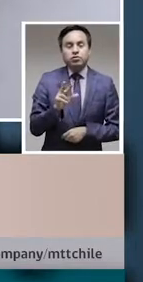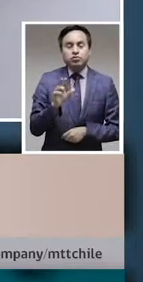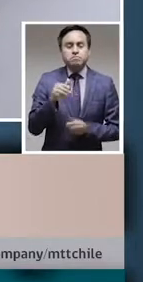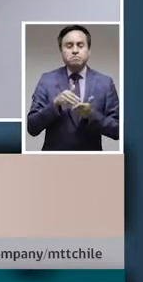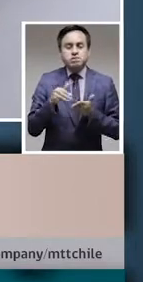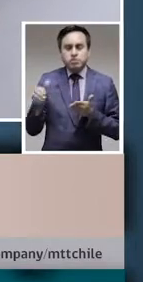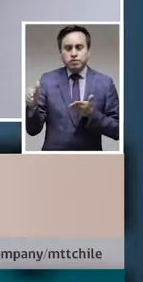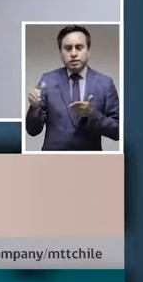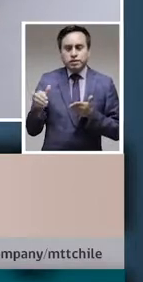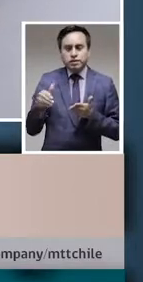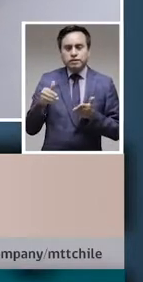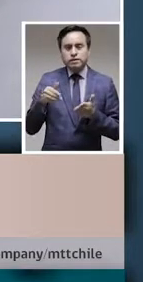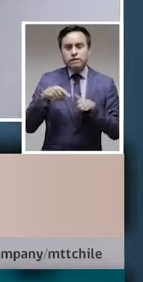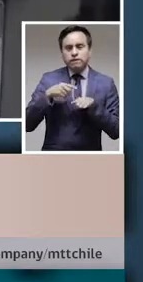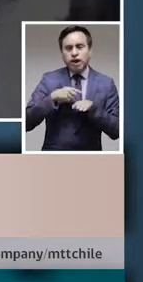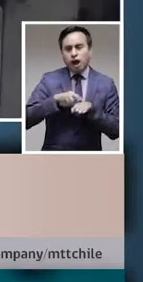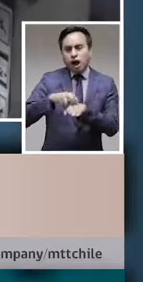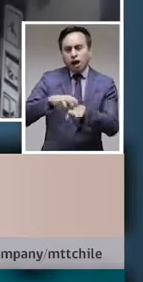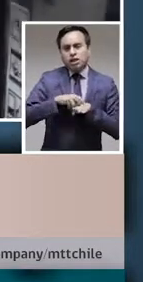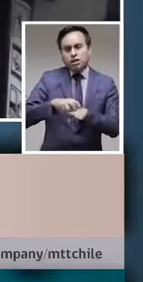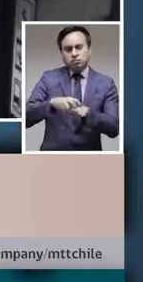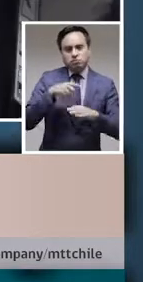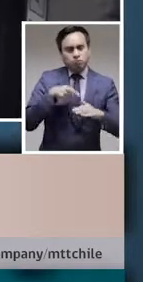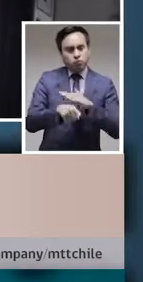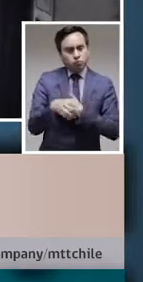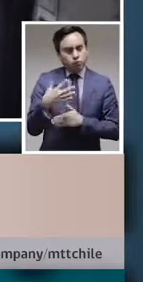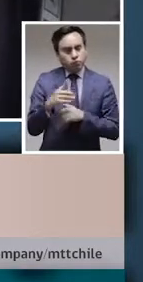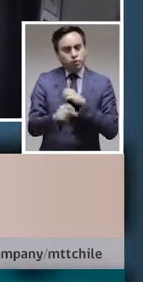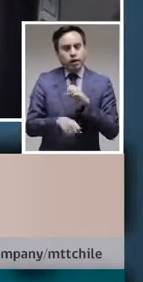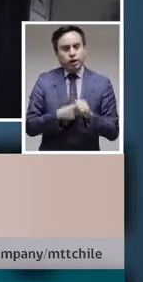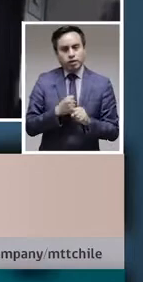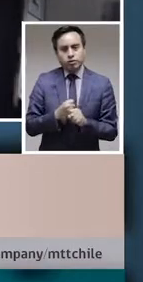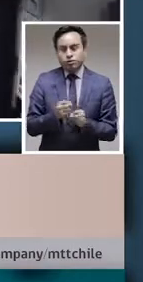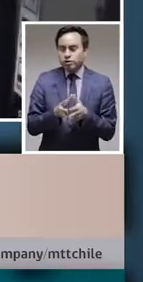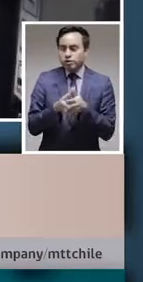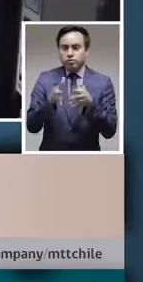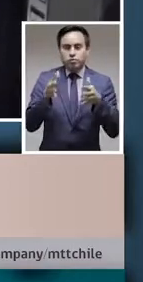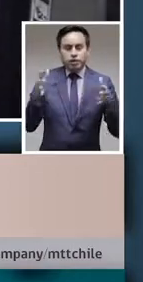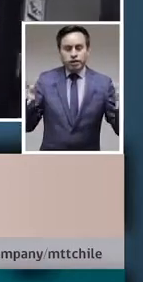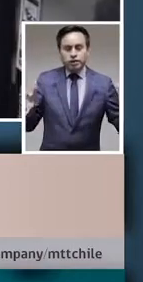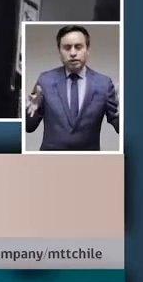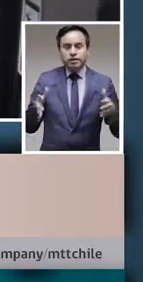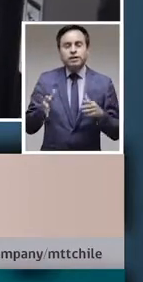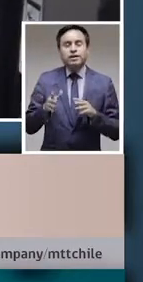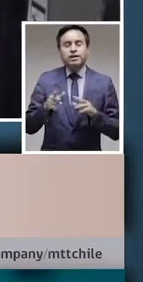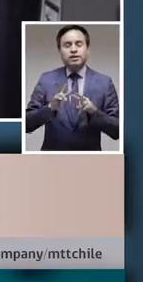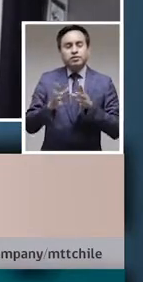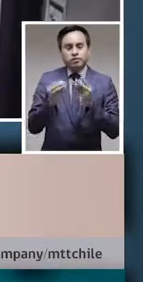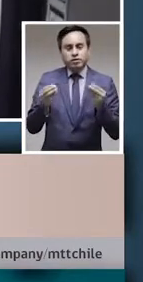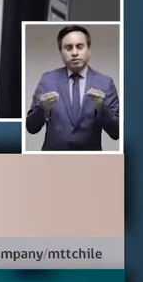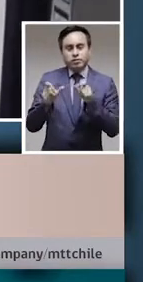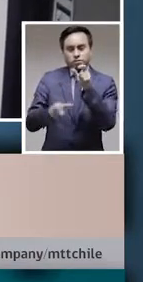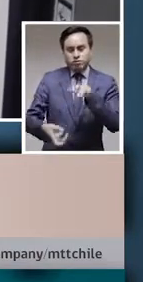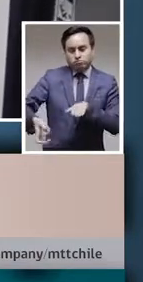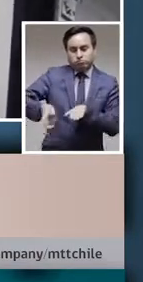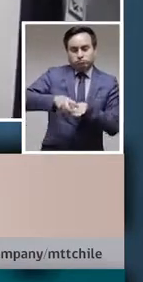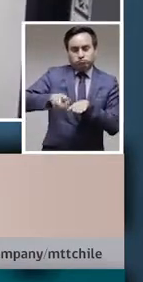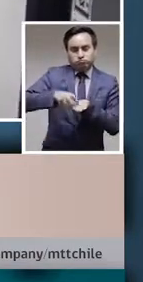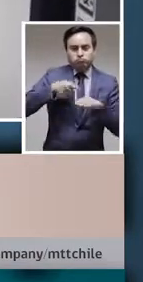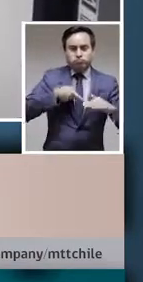millones de viajes por año. Es una cantidad muy grande y resuelve los viajes de esa cantidad de